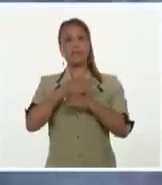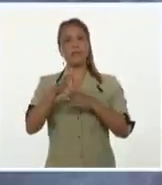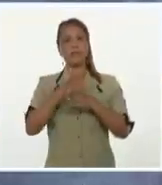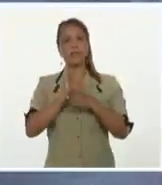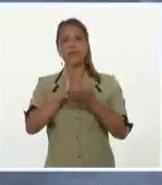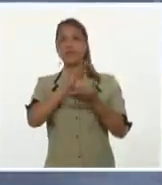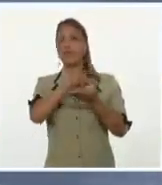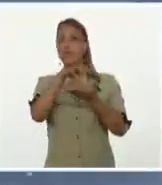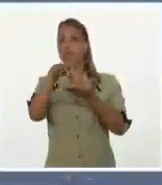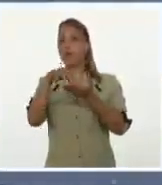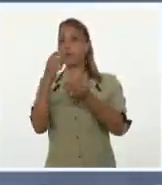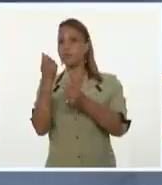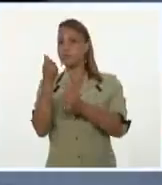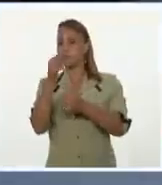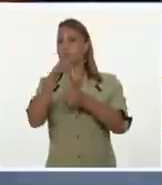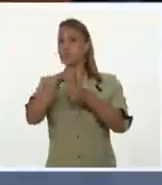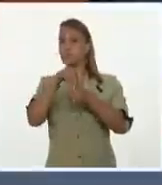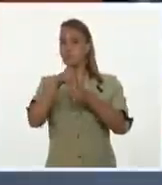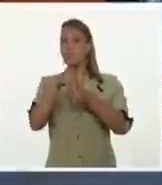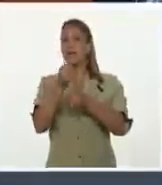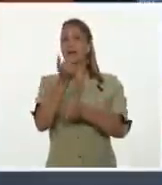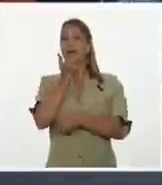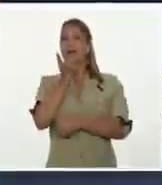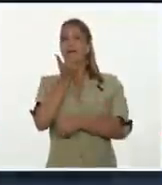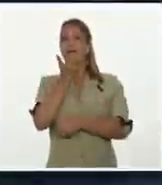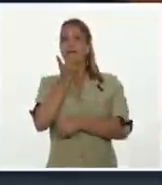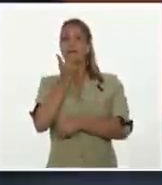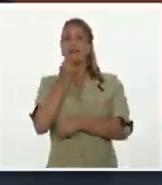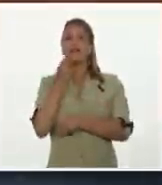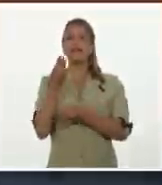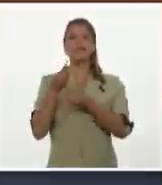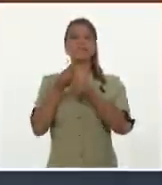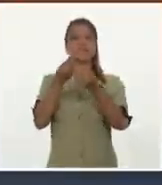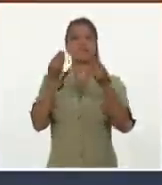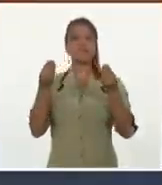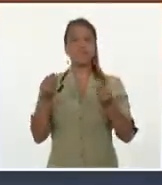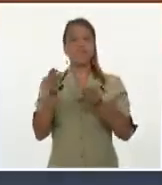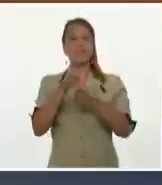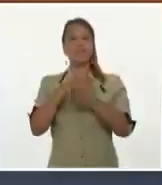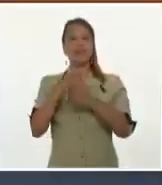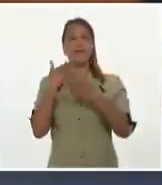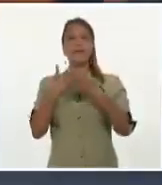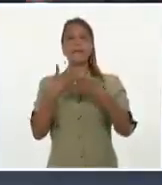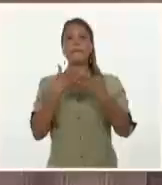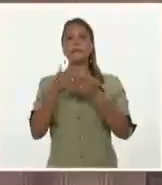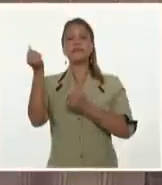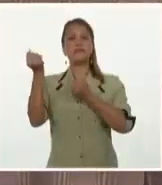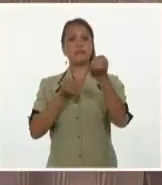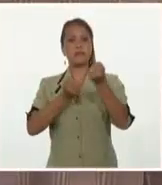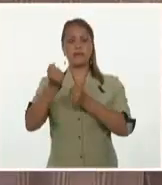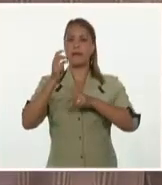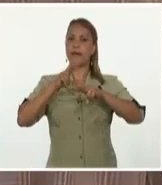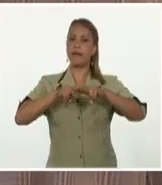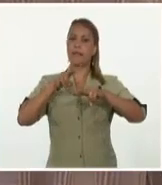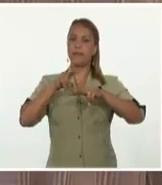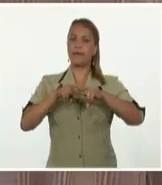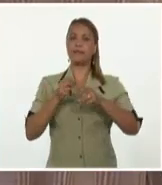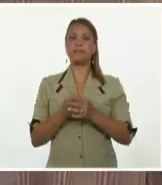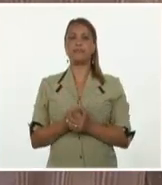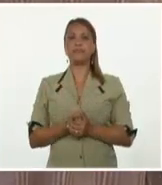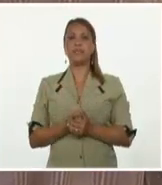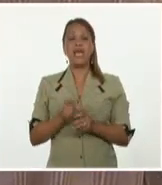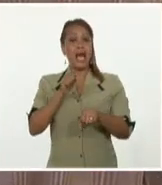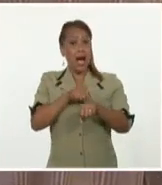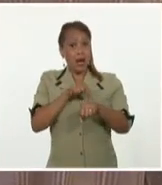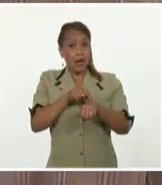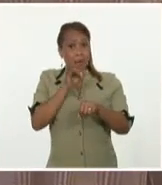economía cubana, también repercute en la asignación de carburante a la empresa de transporte de La Habana. Viajes reales que estamos